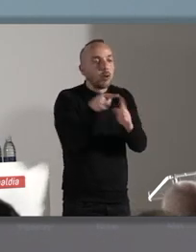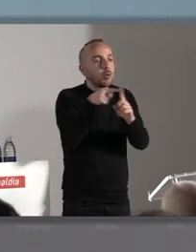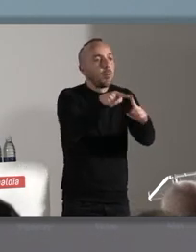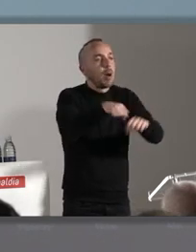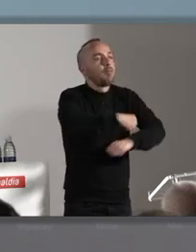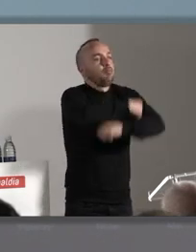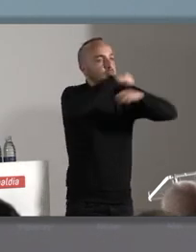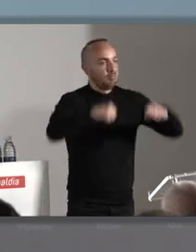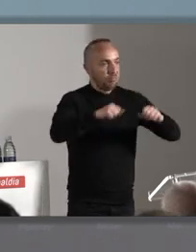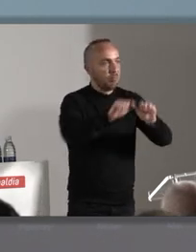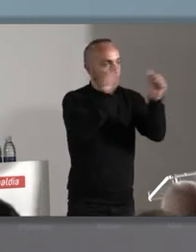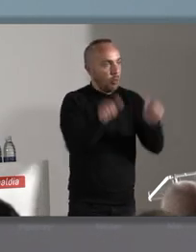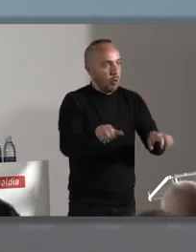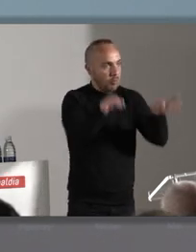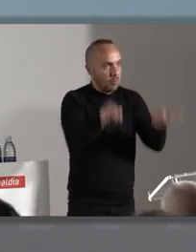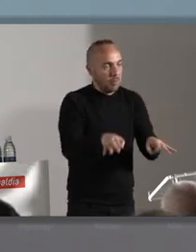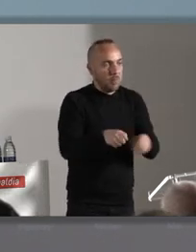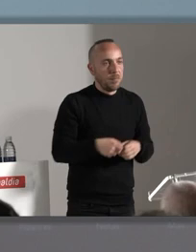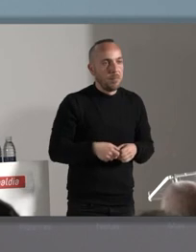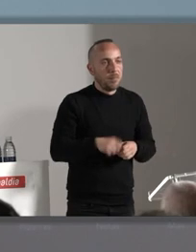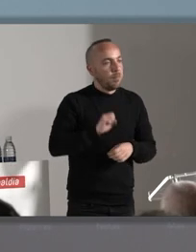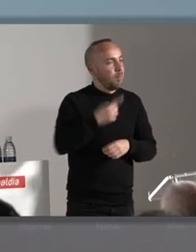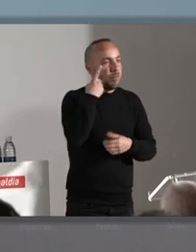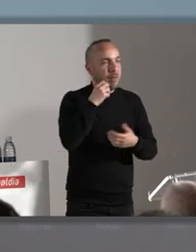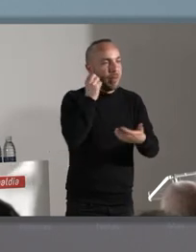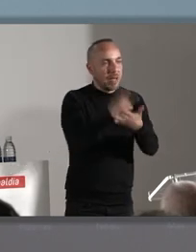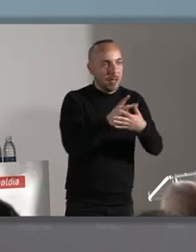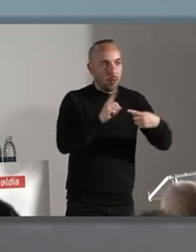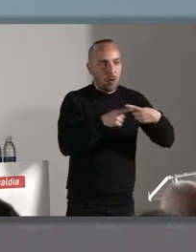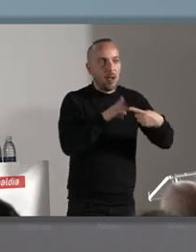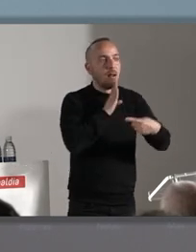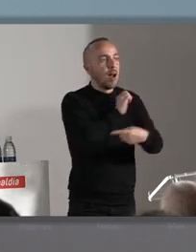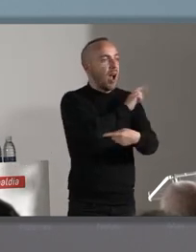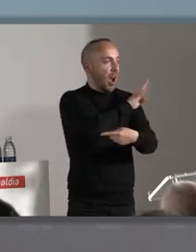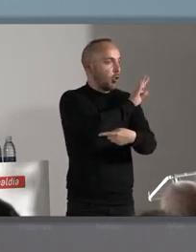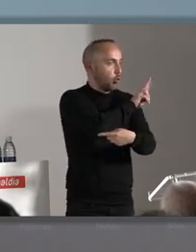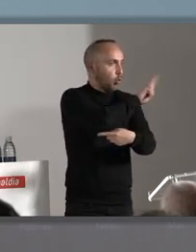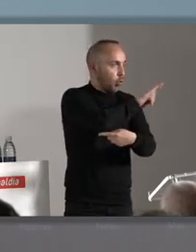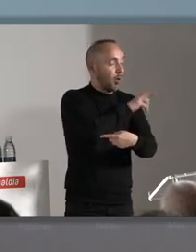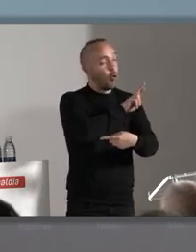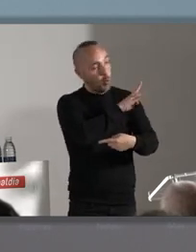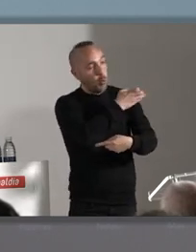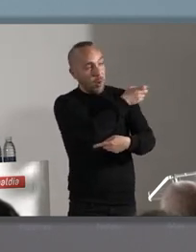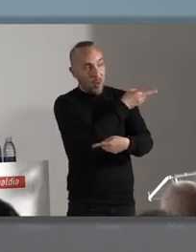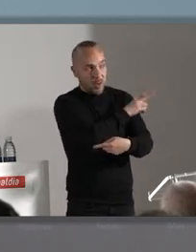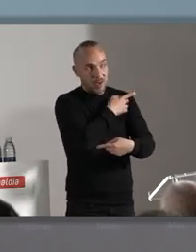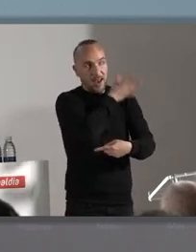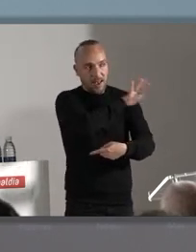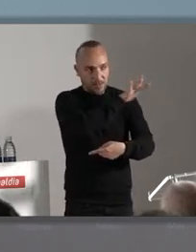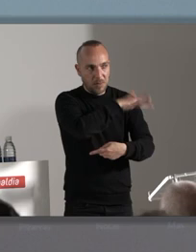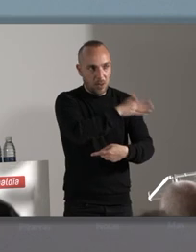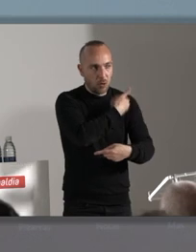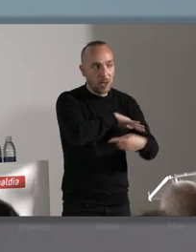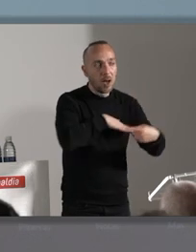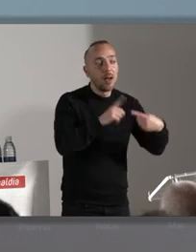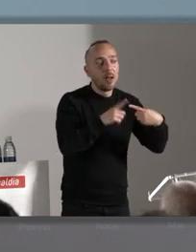para la consolidación del modelo? Primer reto, que lo ha comentado también Artur un poco y Rubén, es el hecho de que haya puertos